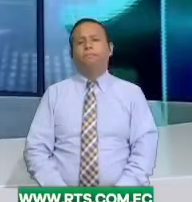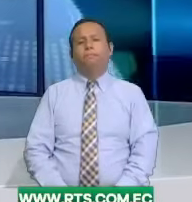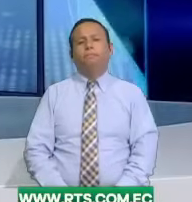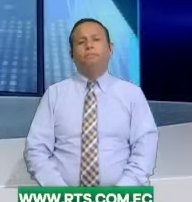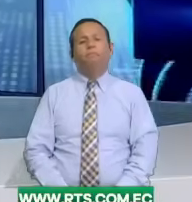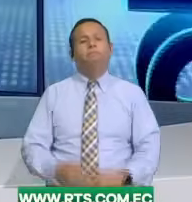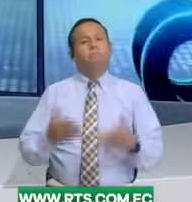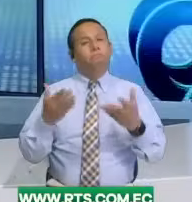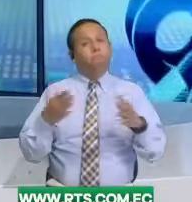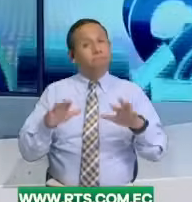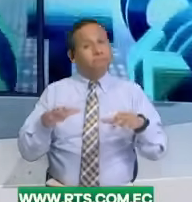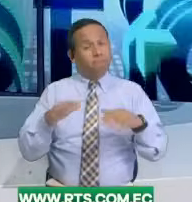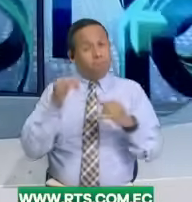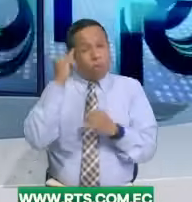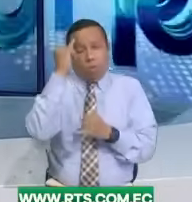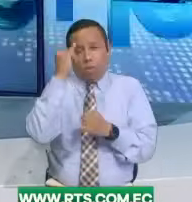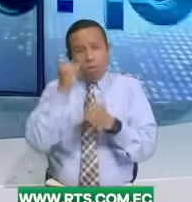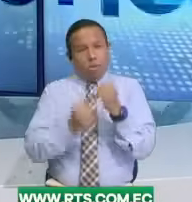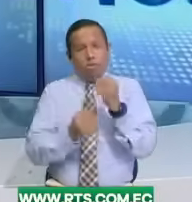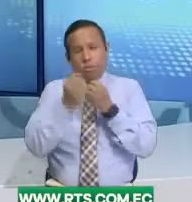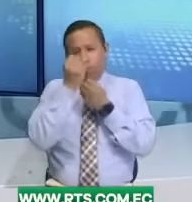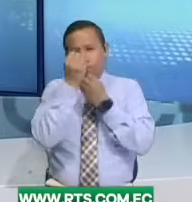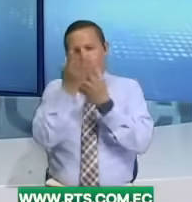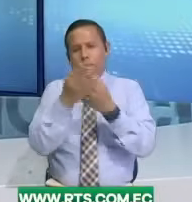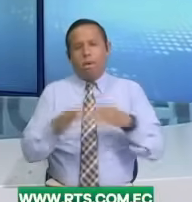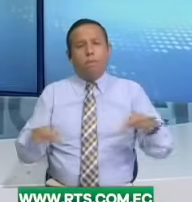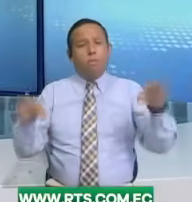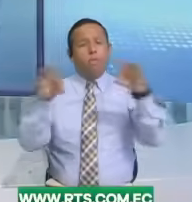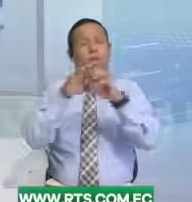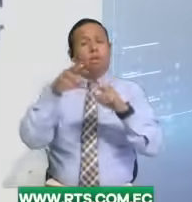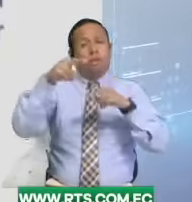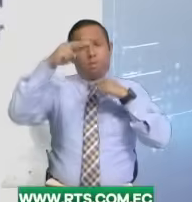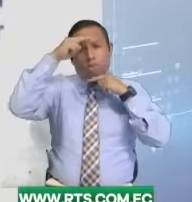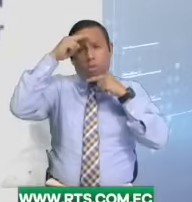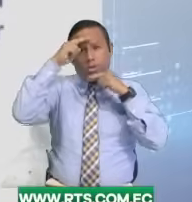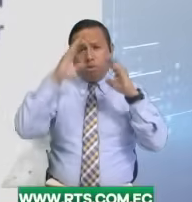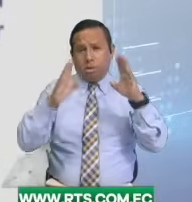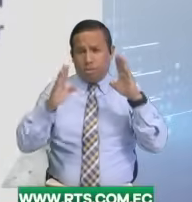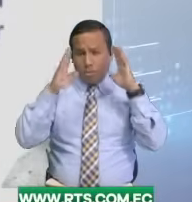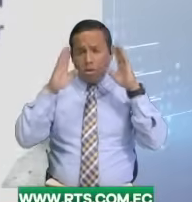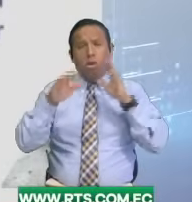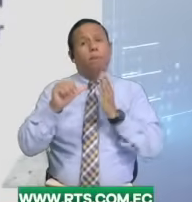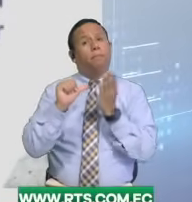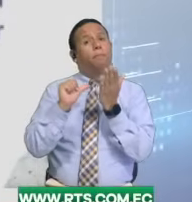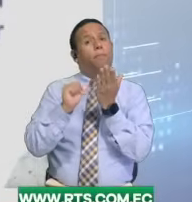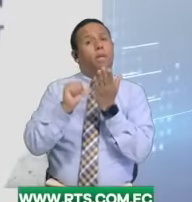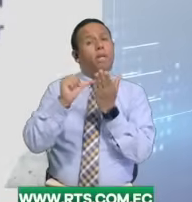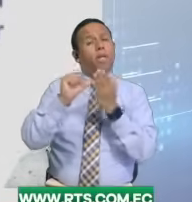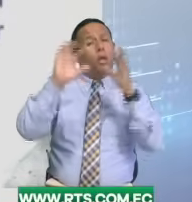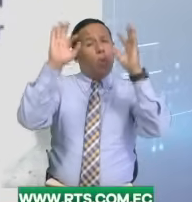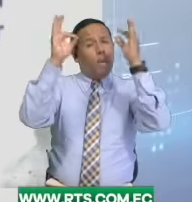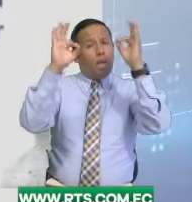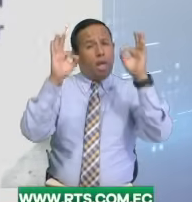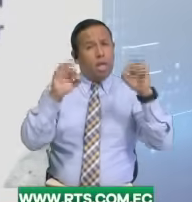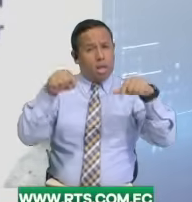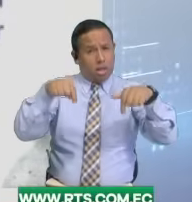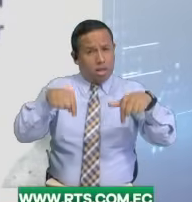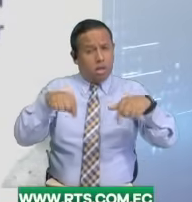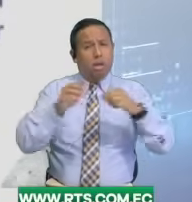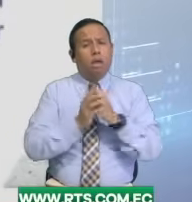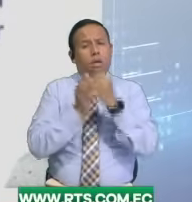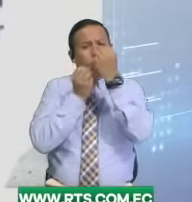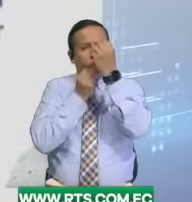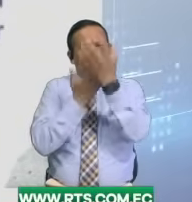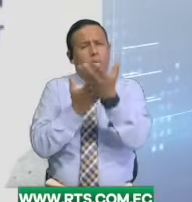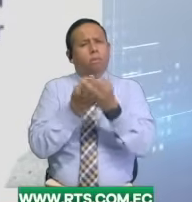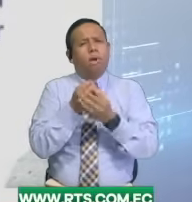Y bien, amigos, vamos con una importante noticia. Mucha atención. El Ministerio de Energía y Minas informa